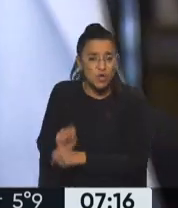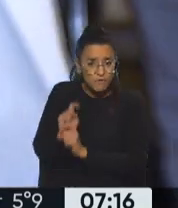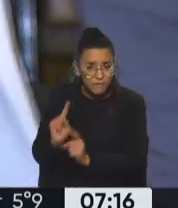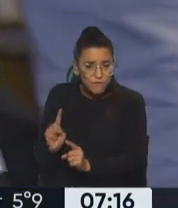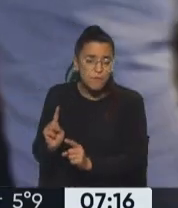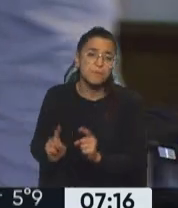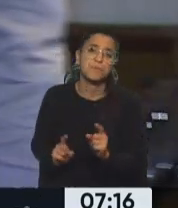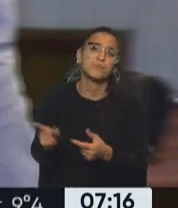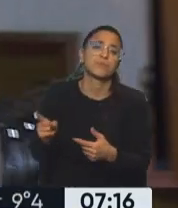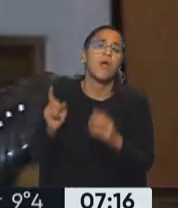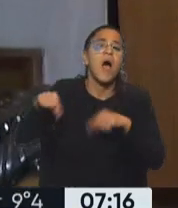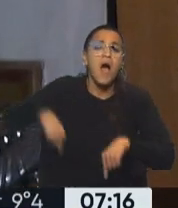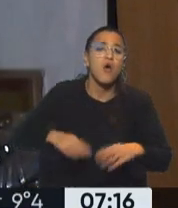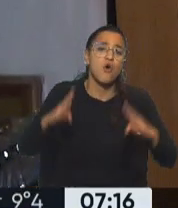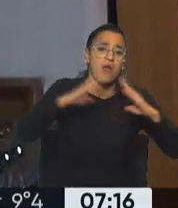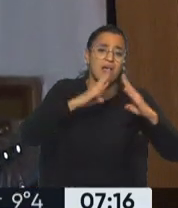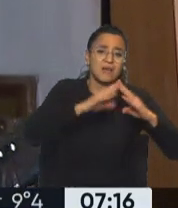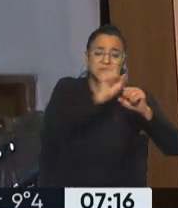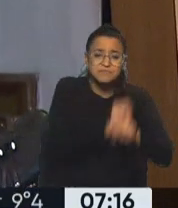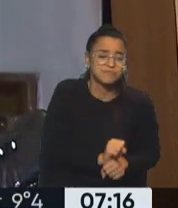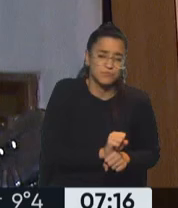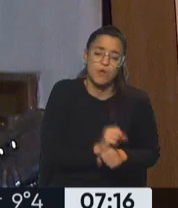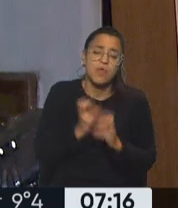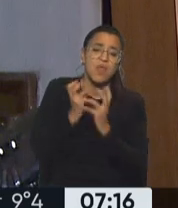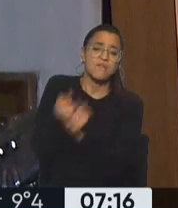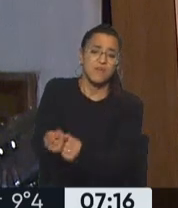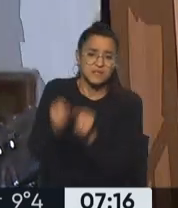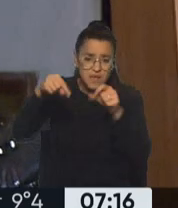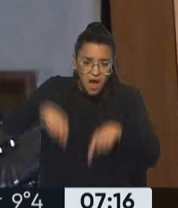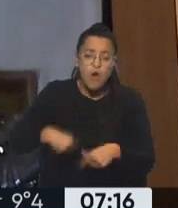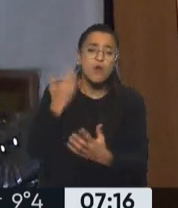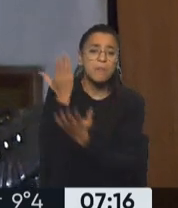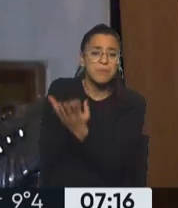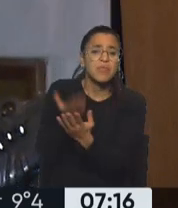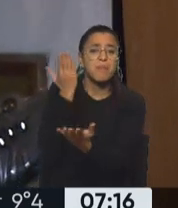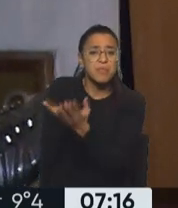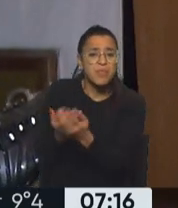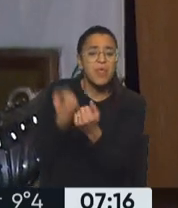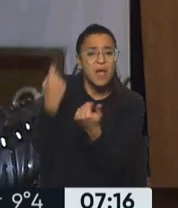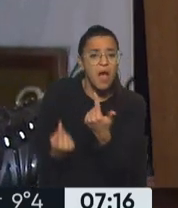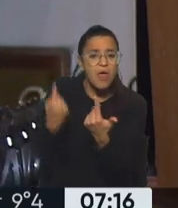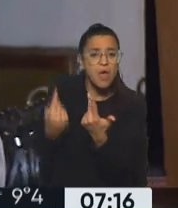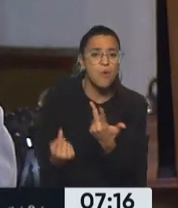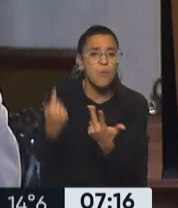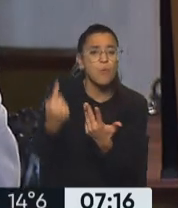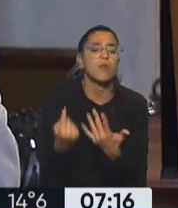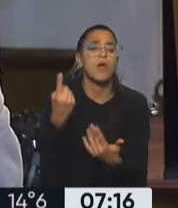se va a concretar por el momento, por más que la defensa de Echecolatz empieza a solicitar en cada una de estas causas